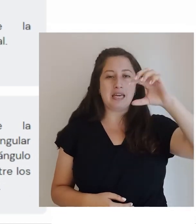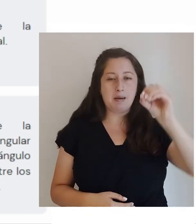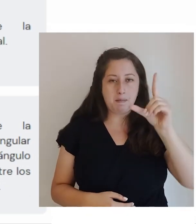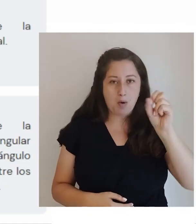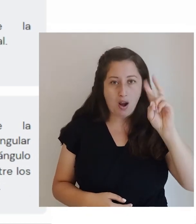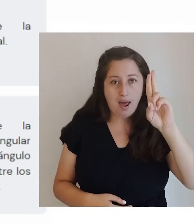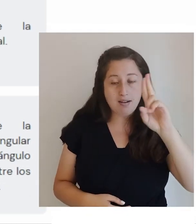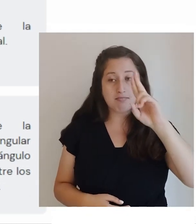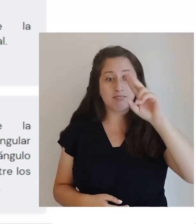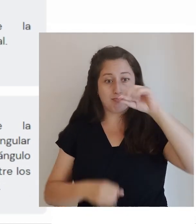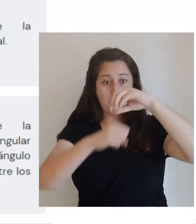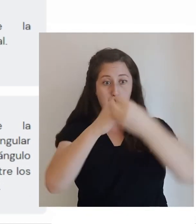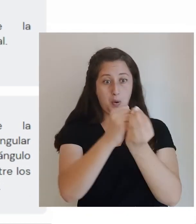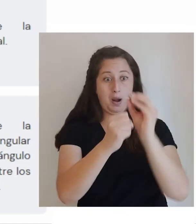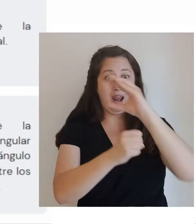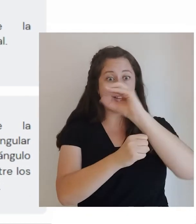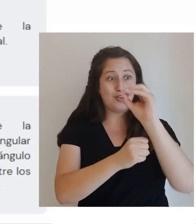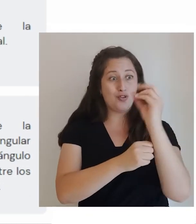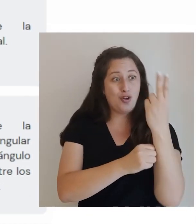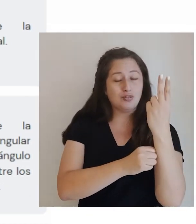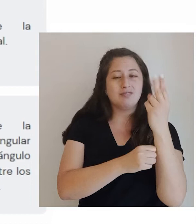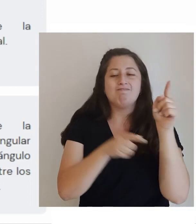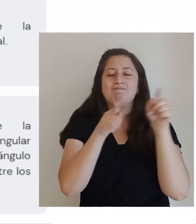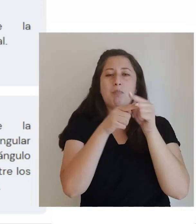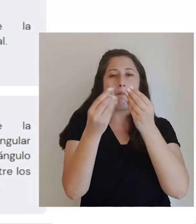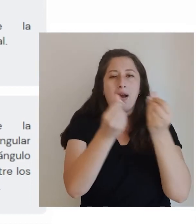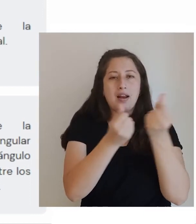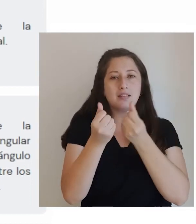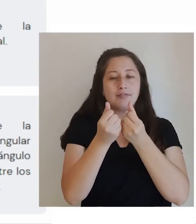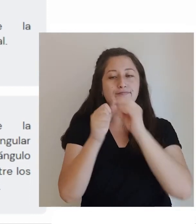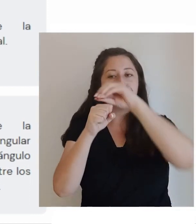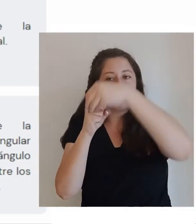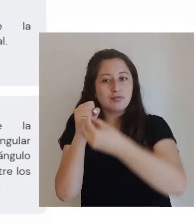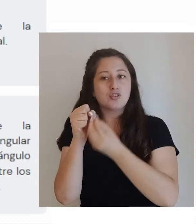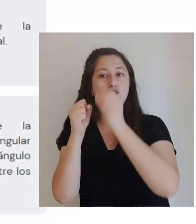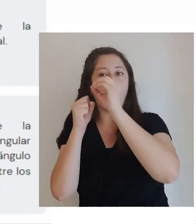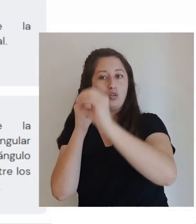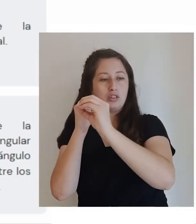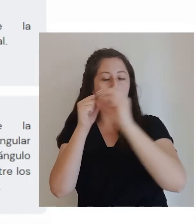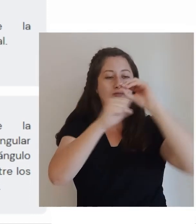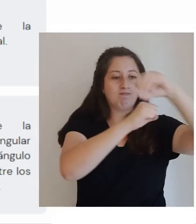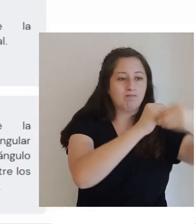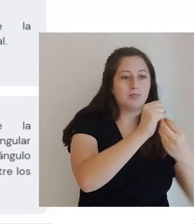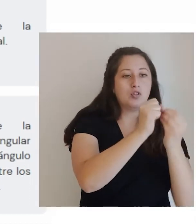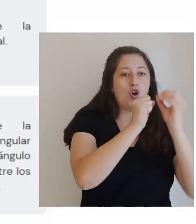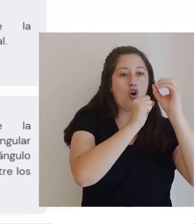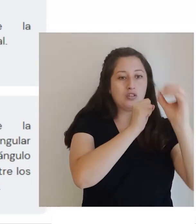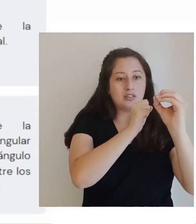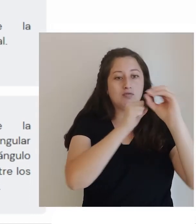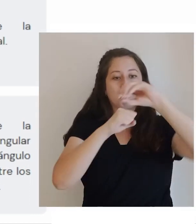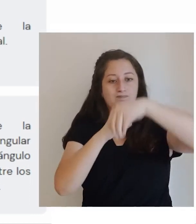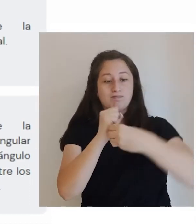flechas en la molécula de dióxido de carbono, es como si cada oxígeno tirara con la